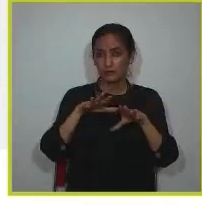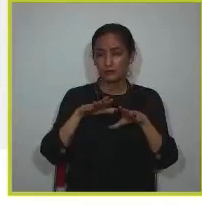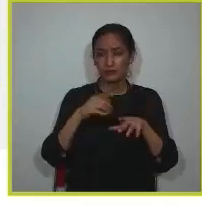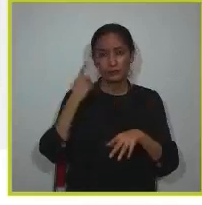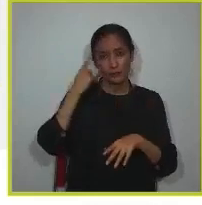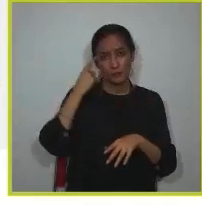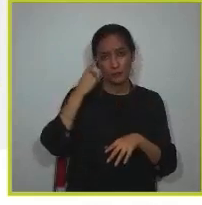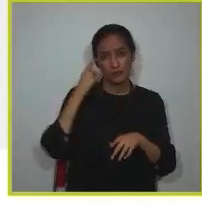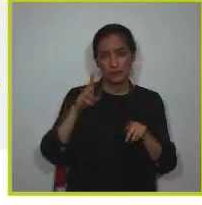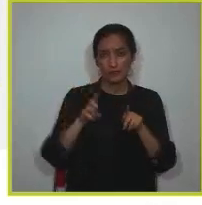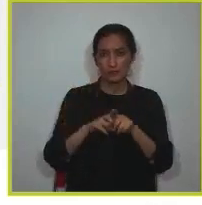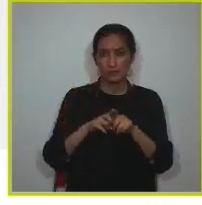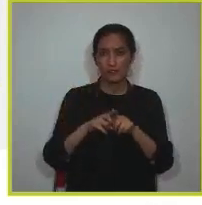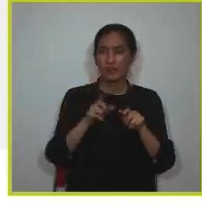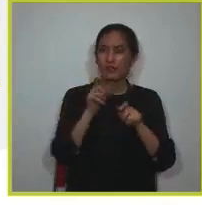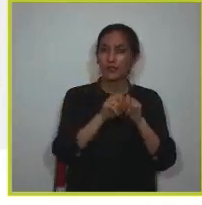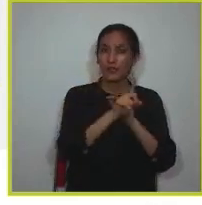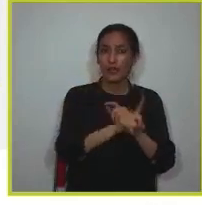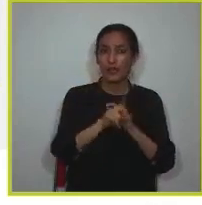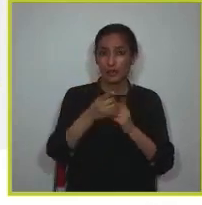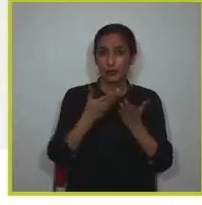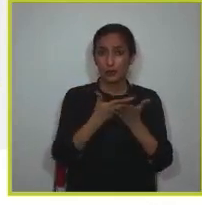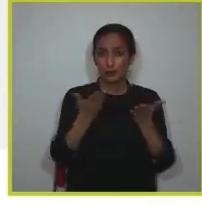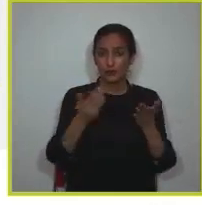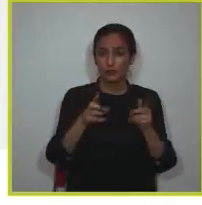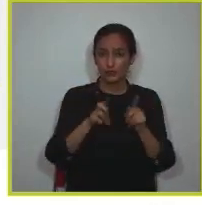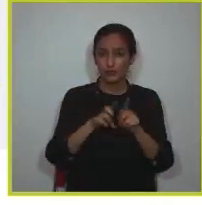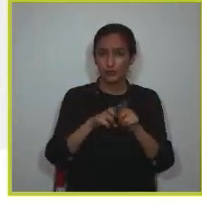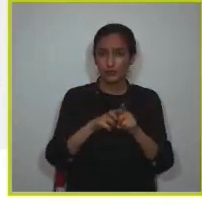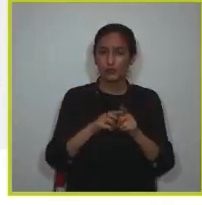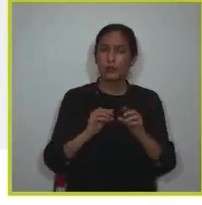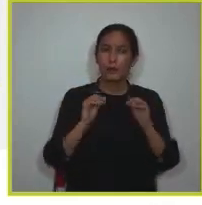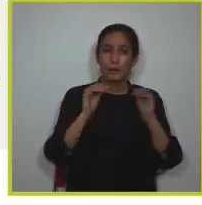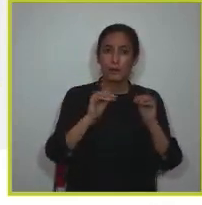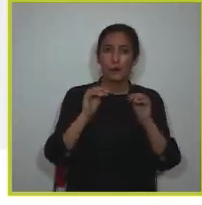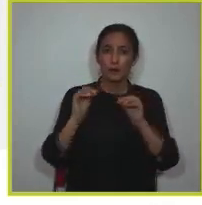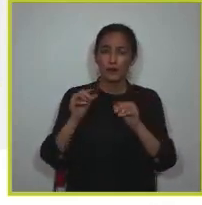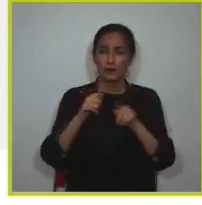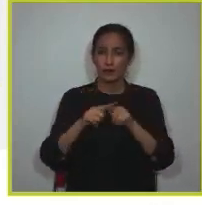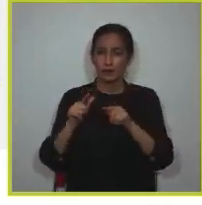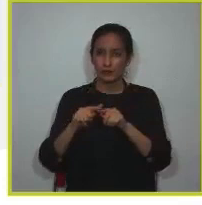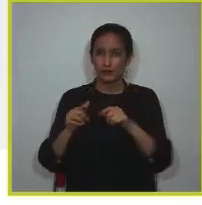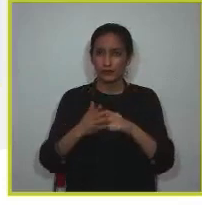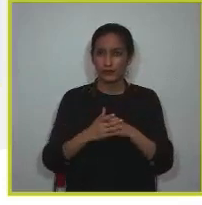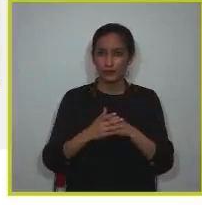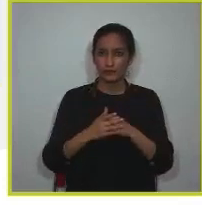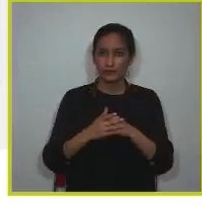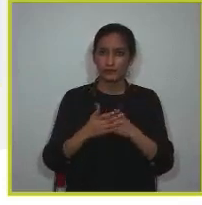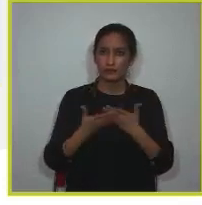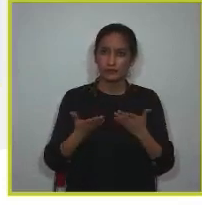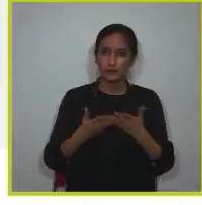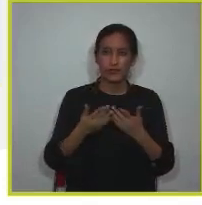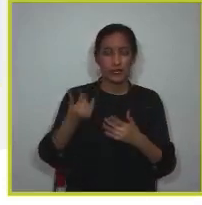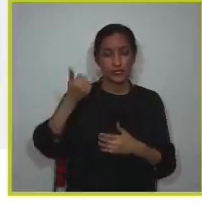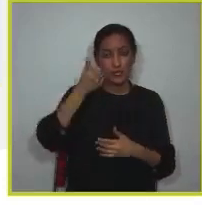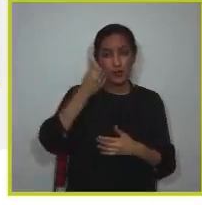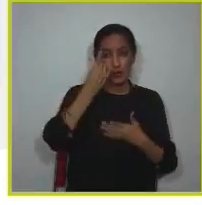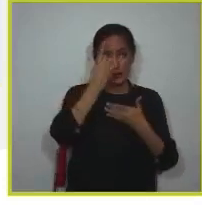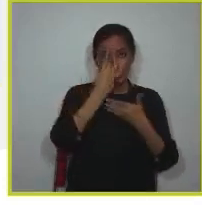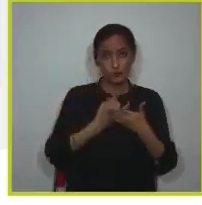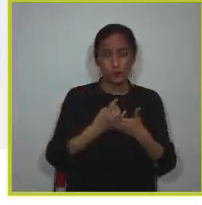creo que con la participación de cada uno de ustedes colocándolo en en en sus en sus celulares